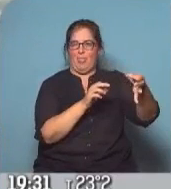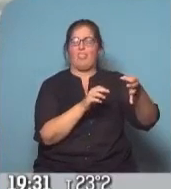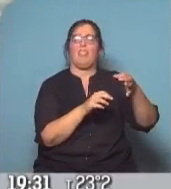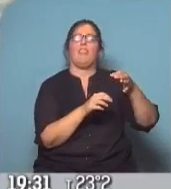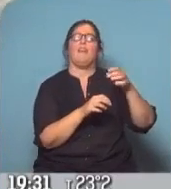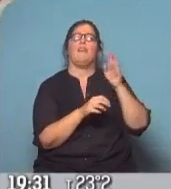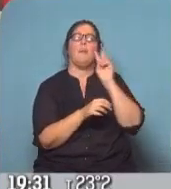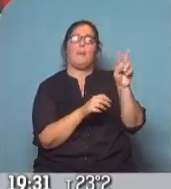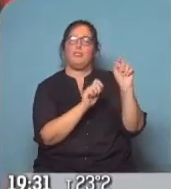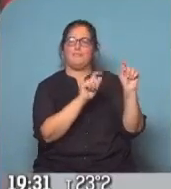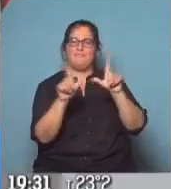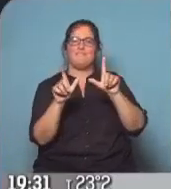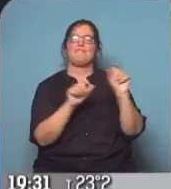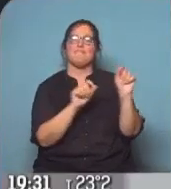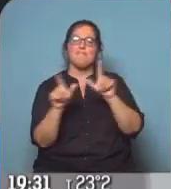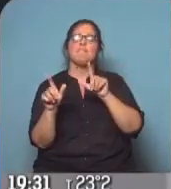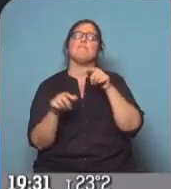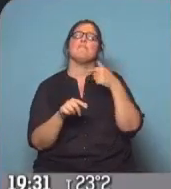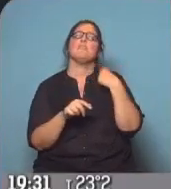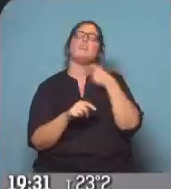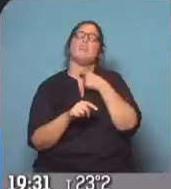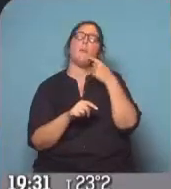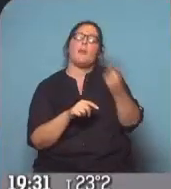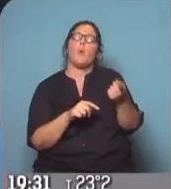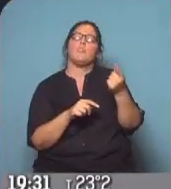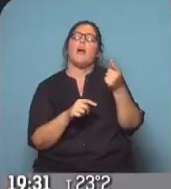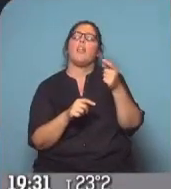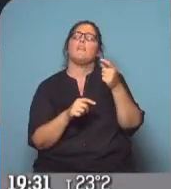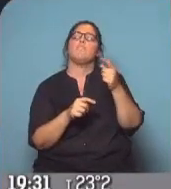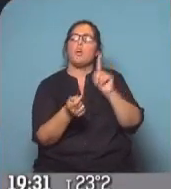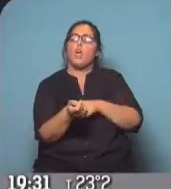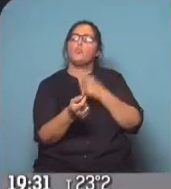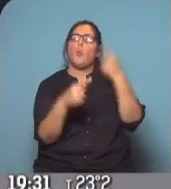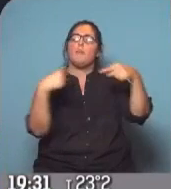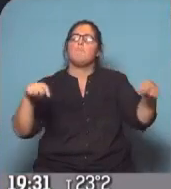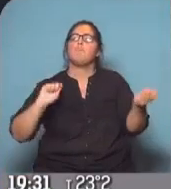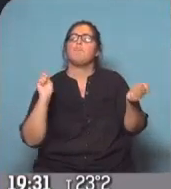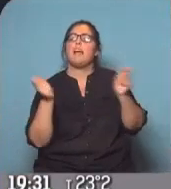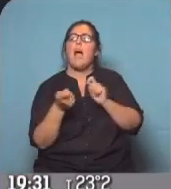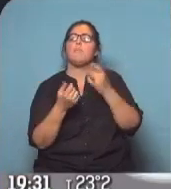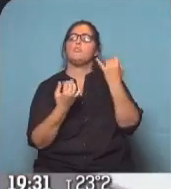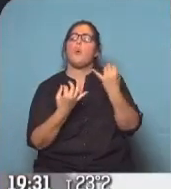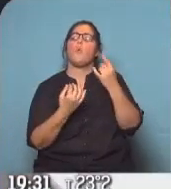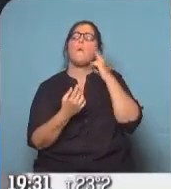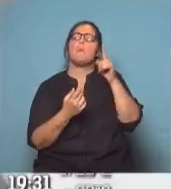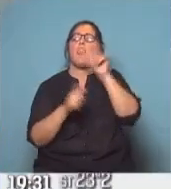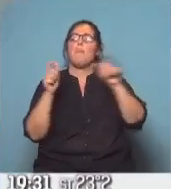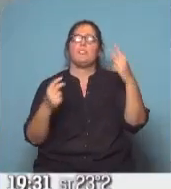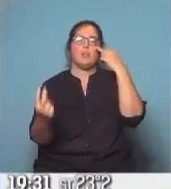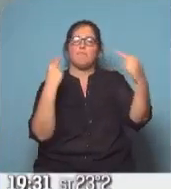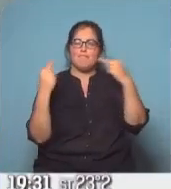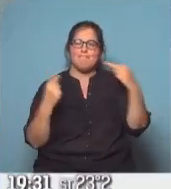pero quiero preguntarle por los cambios de costumbres y seguramente miles de personas nos ven en este momento y nos escuchan en todo el país